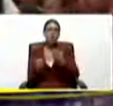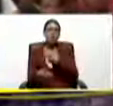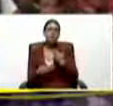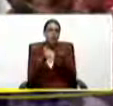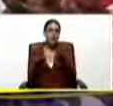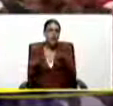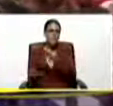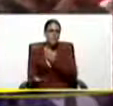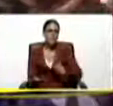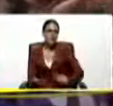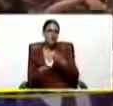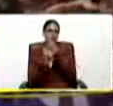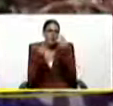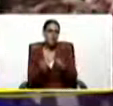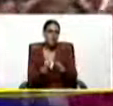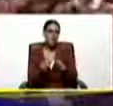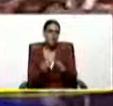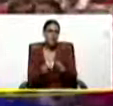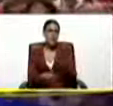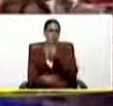Un presidente pataruco.